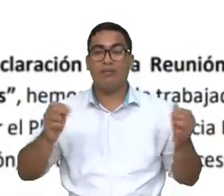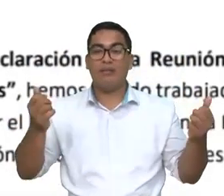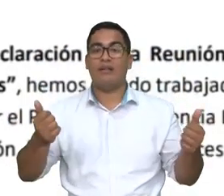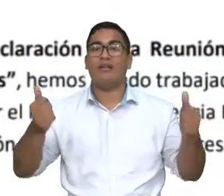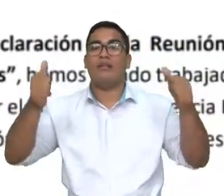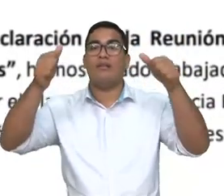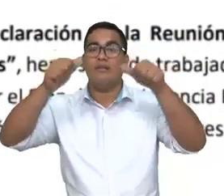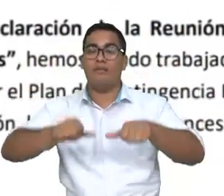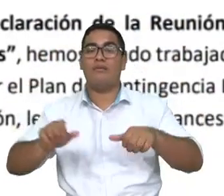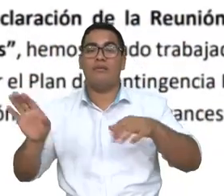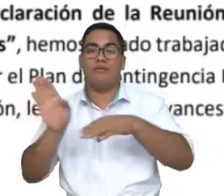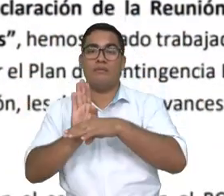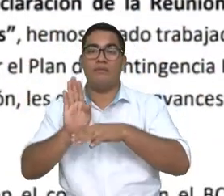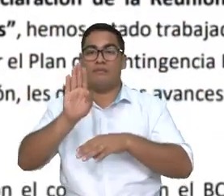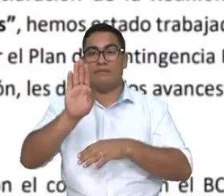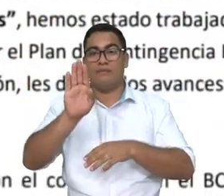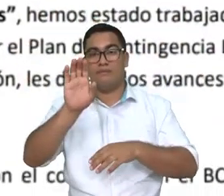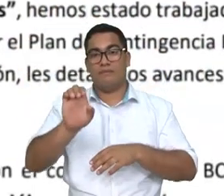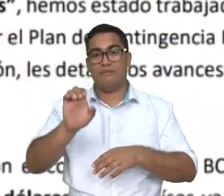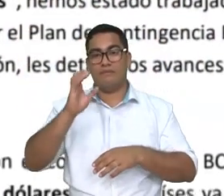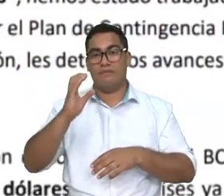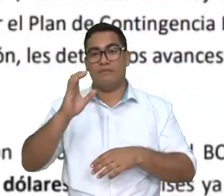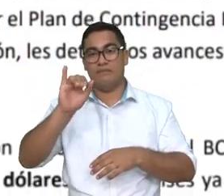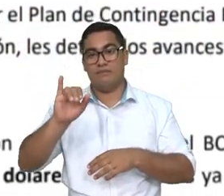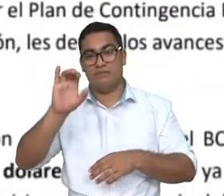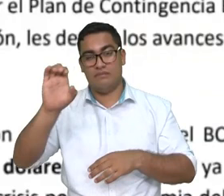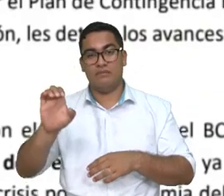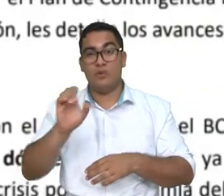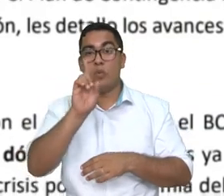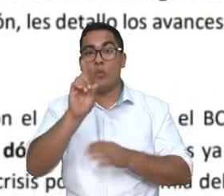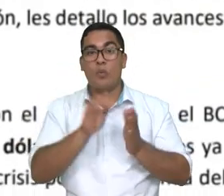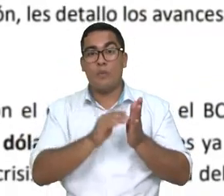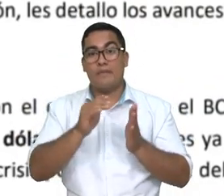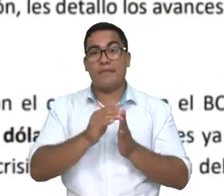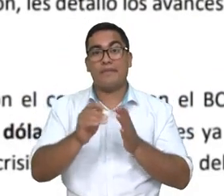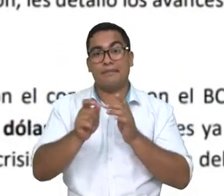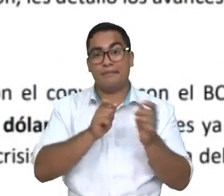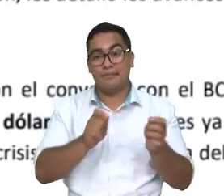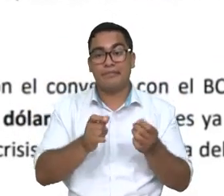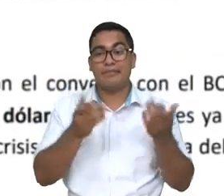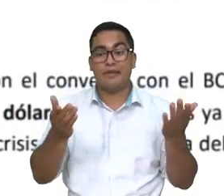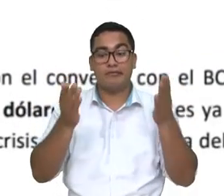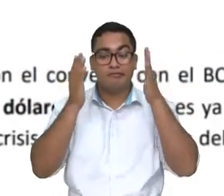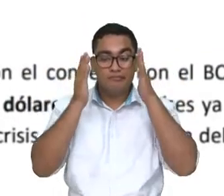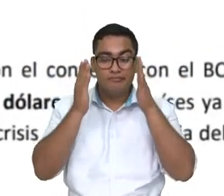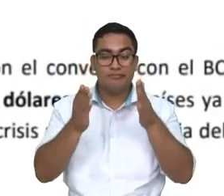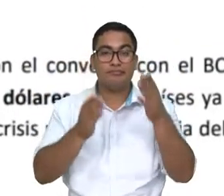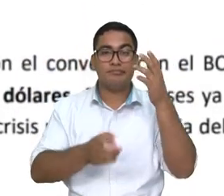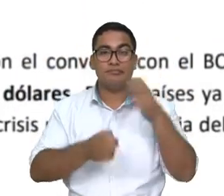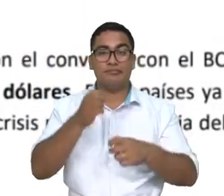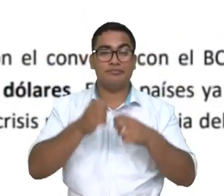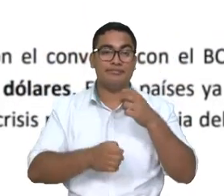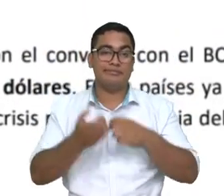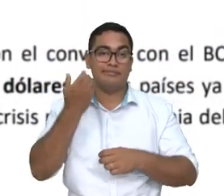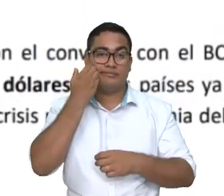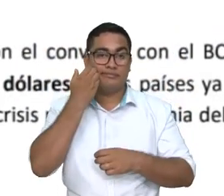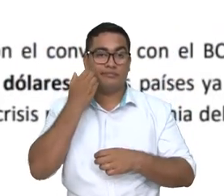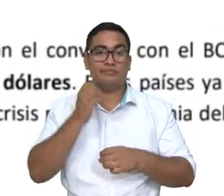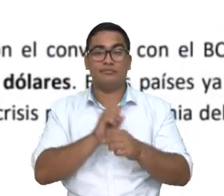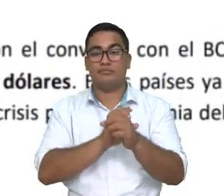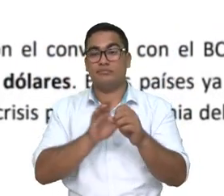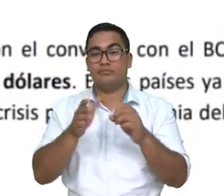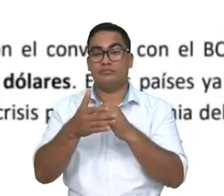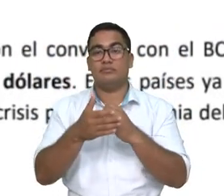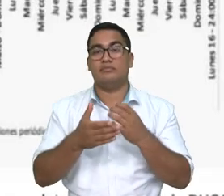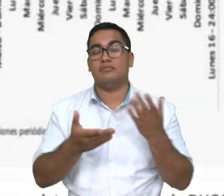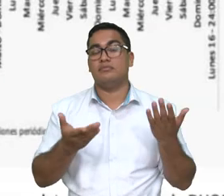el BCI para obtener el fondo de emergencia por $1 millón para atender la crisis por la pandemia. Indica también